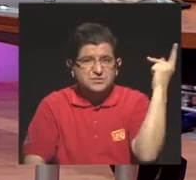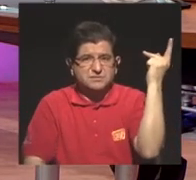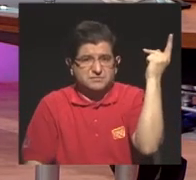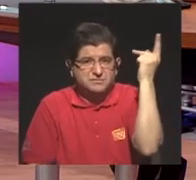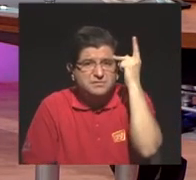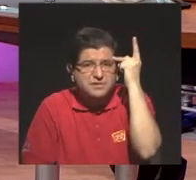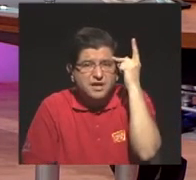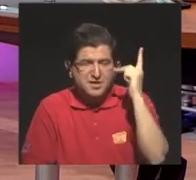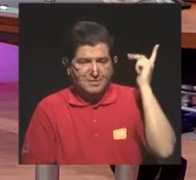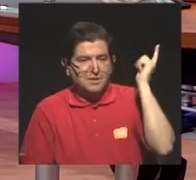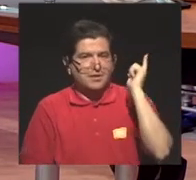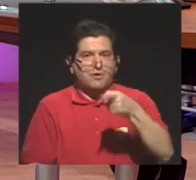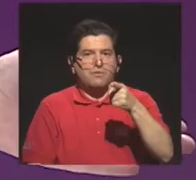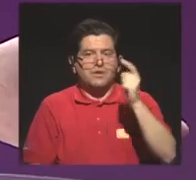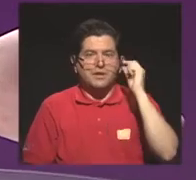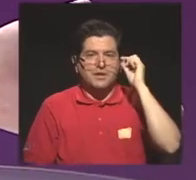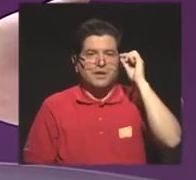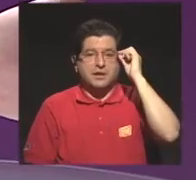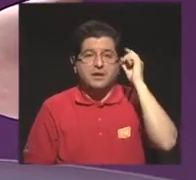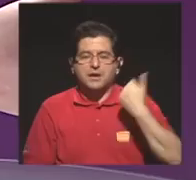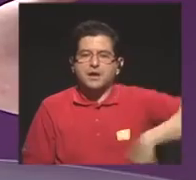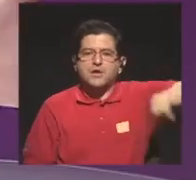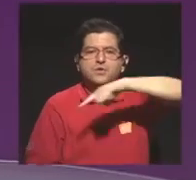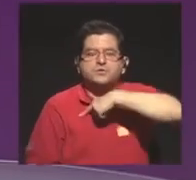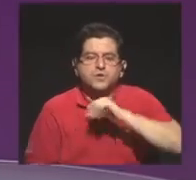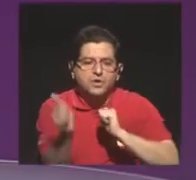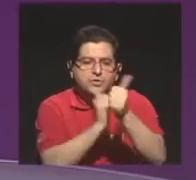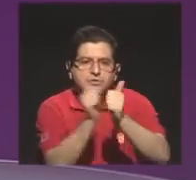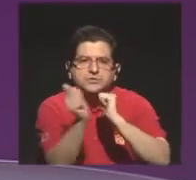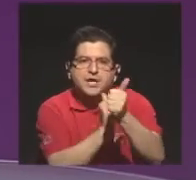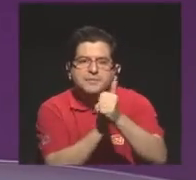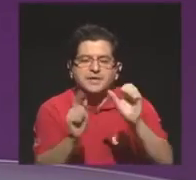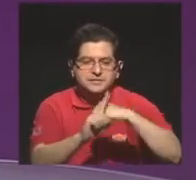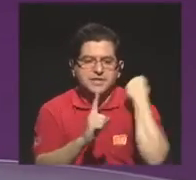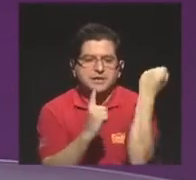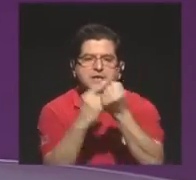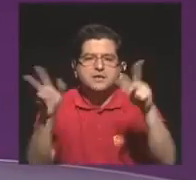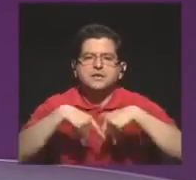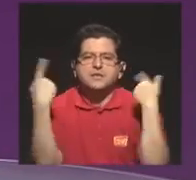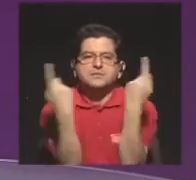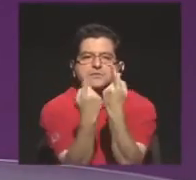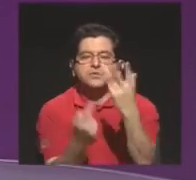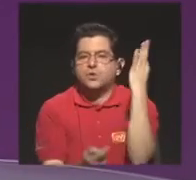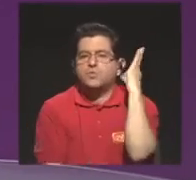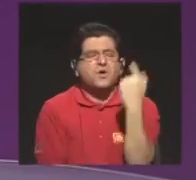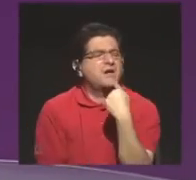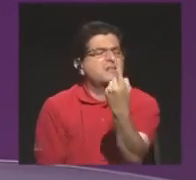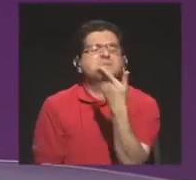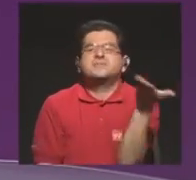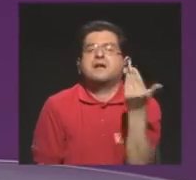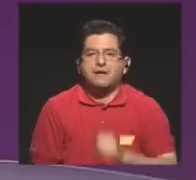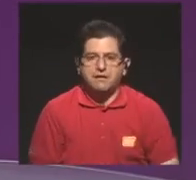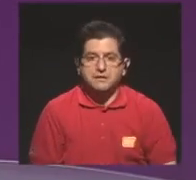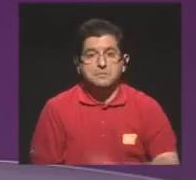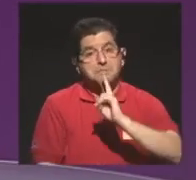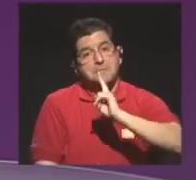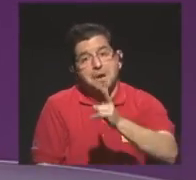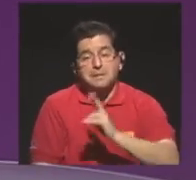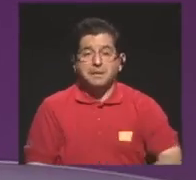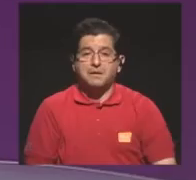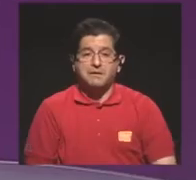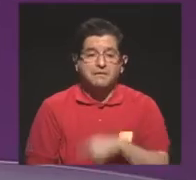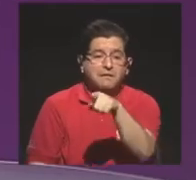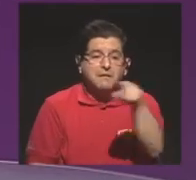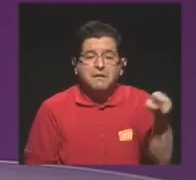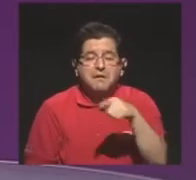político nos obliga a pasar por el filtro de partidos. La experiencia que nos han dicho las mujeres es que, si bien es cierto,